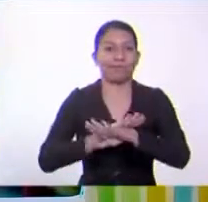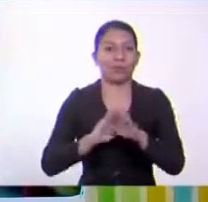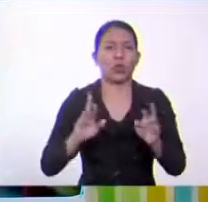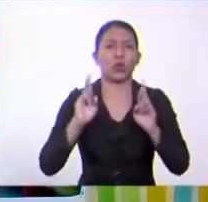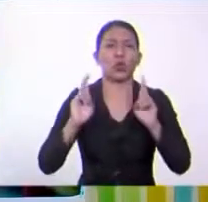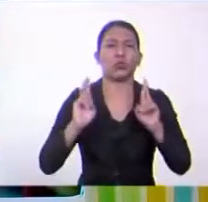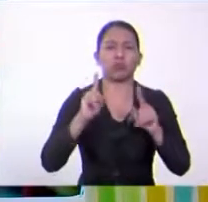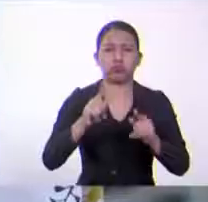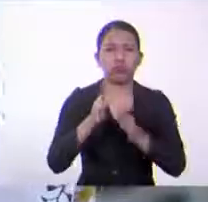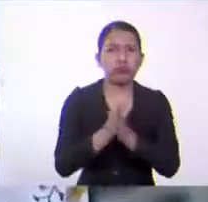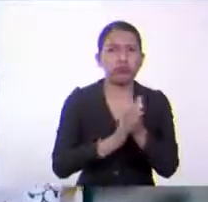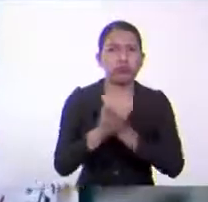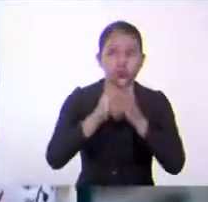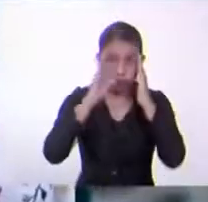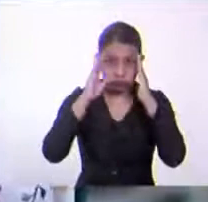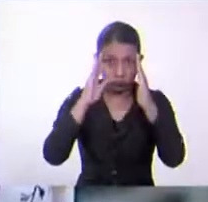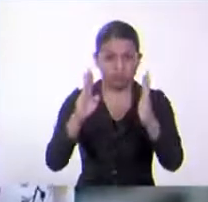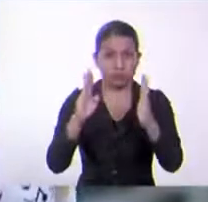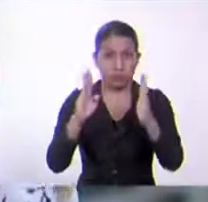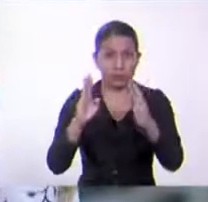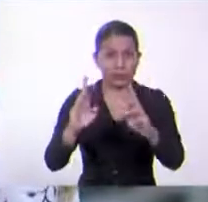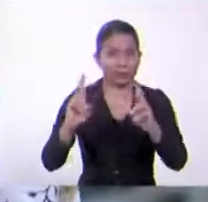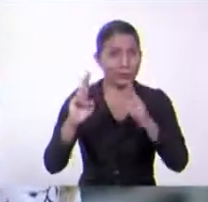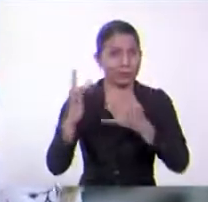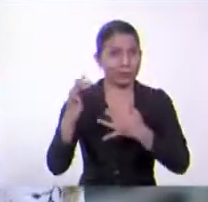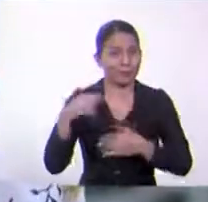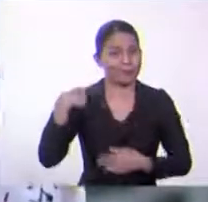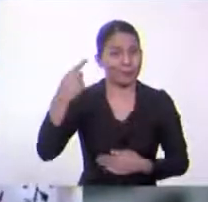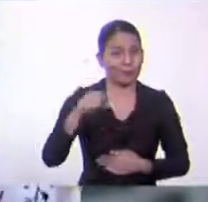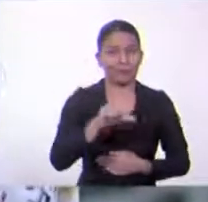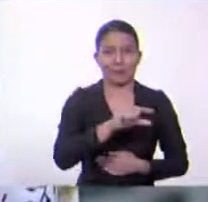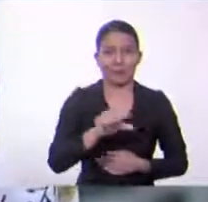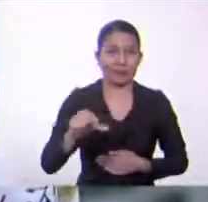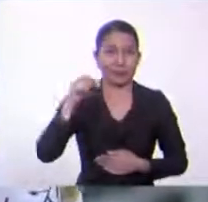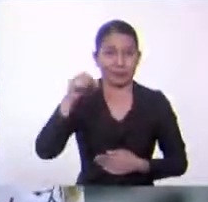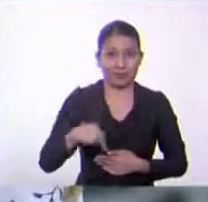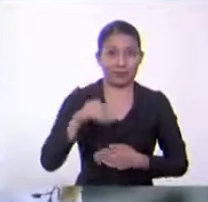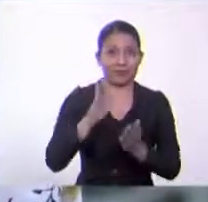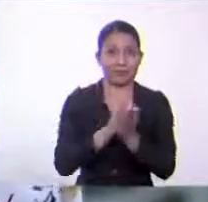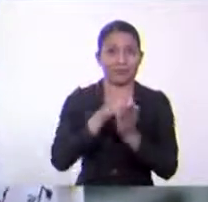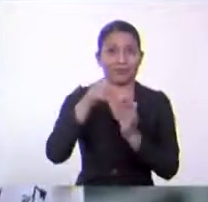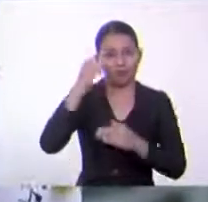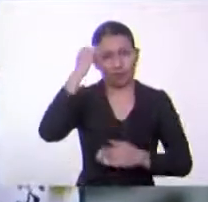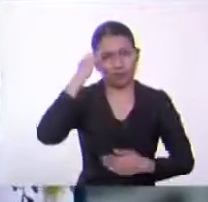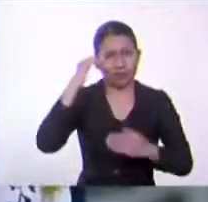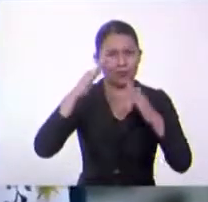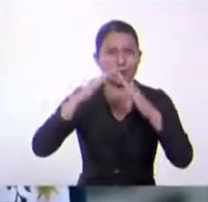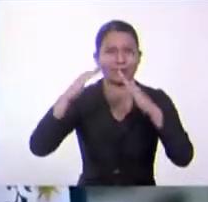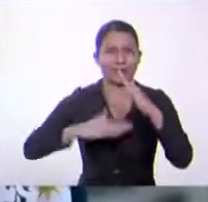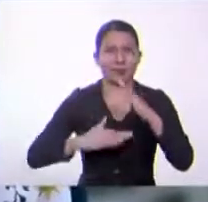que sea de mucho provecho. Los espero la próxima semana aquí en tu programa Aprendamos en Casa.